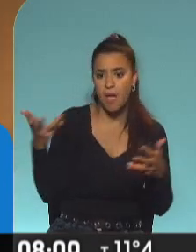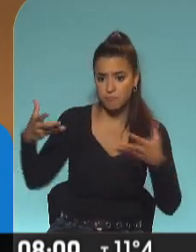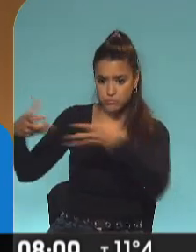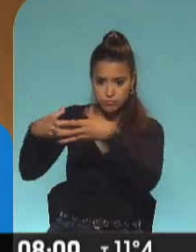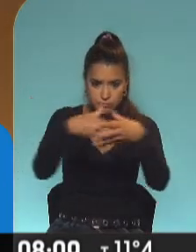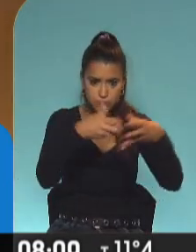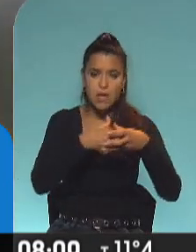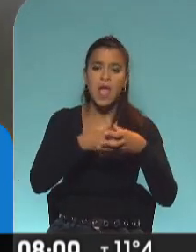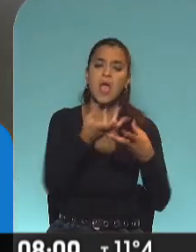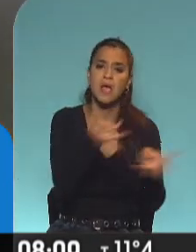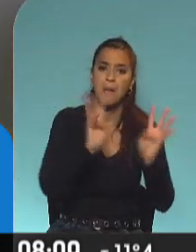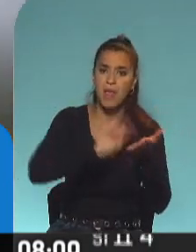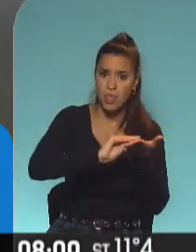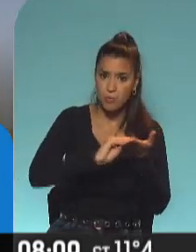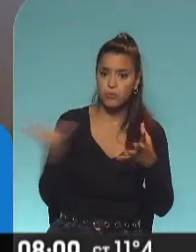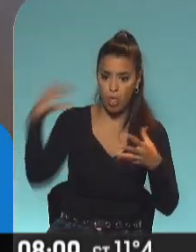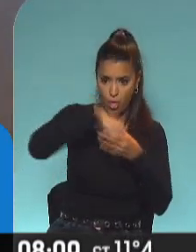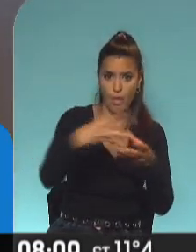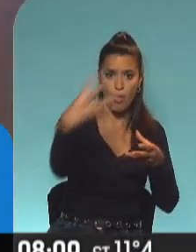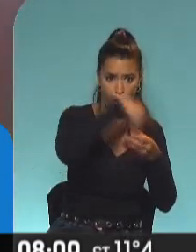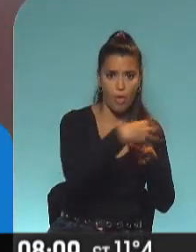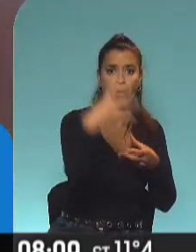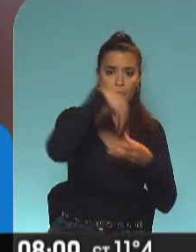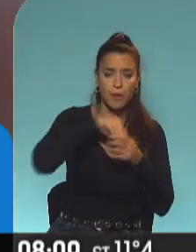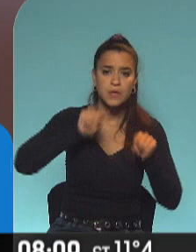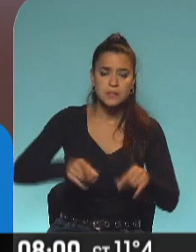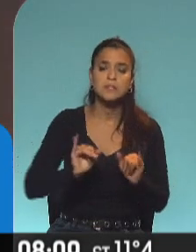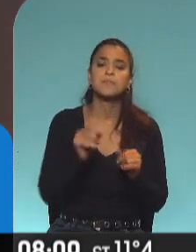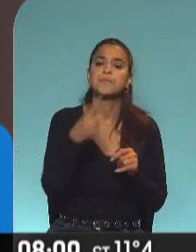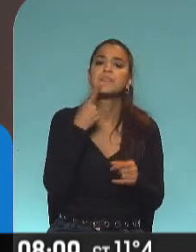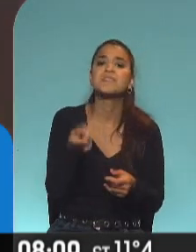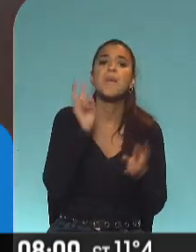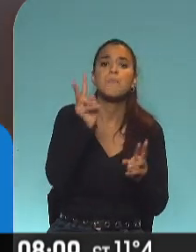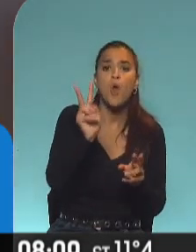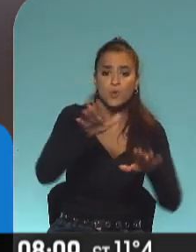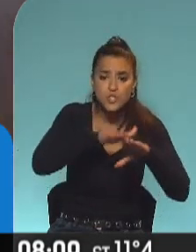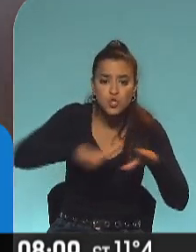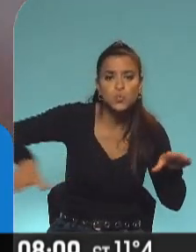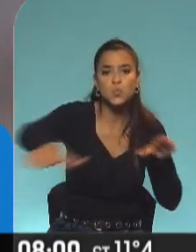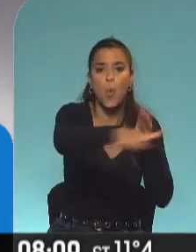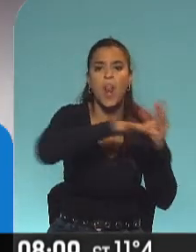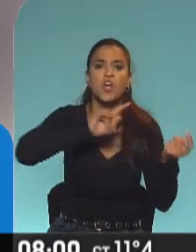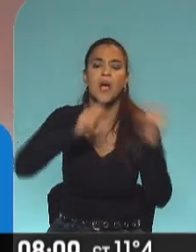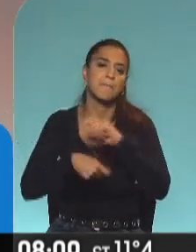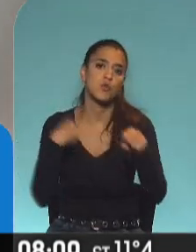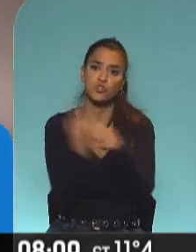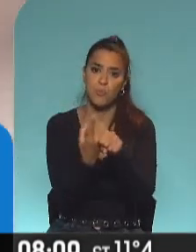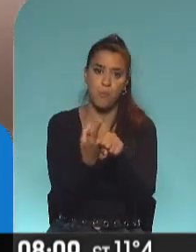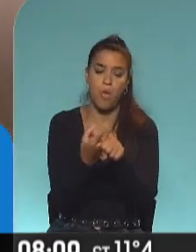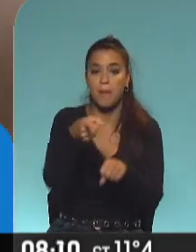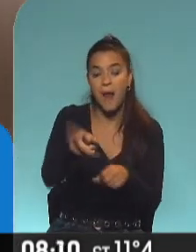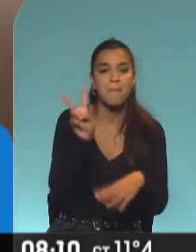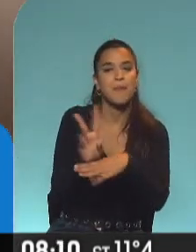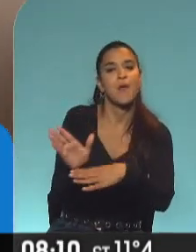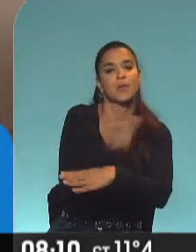Cámara de Diputados de la Nación, donde lo que planteamos es la prohibición del cambio de ese uso de suelo. ¿Para qué? Para ir de raíz, para